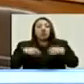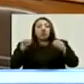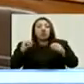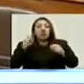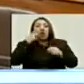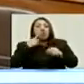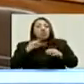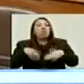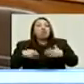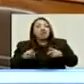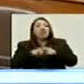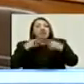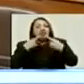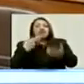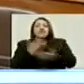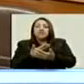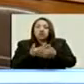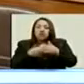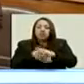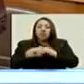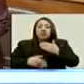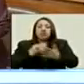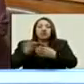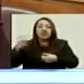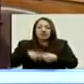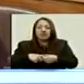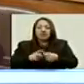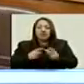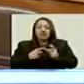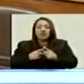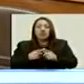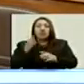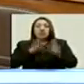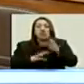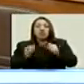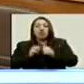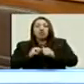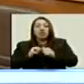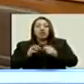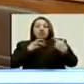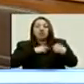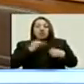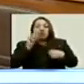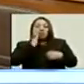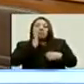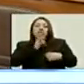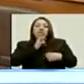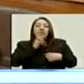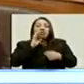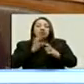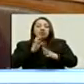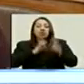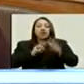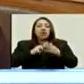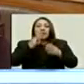adolescentes varones podrán responder dentro del proceso de filiación. Entonces, buscamos la corresponsabilidad de los padres, buscamos